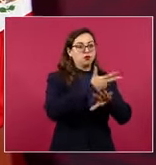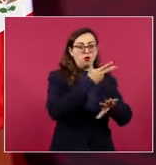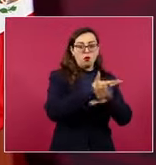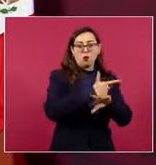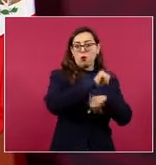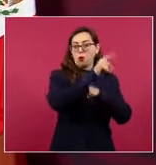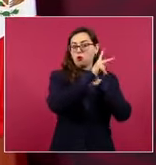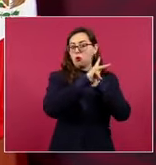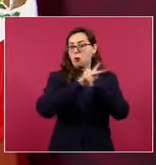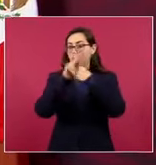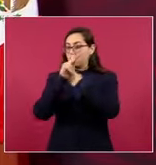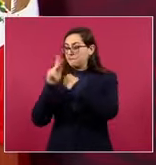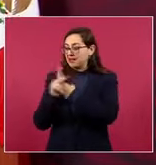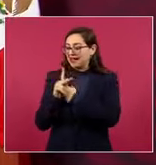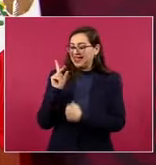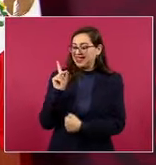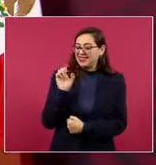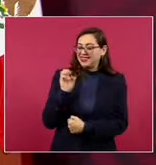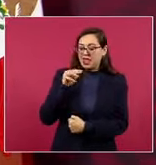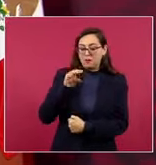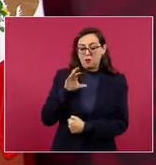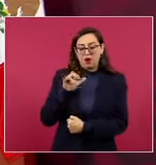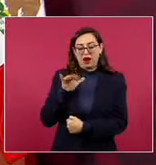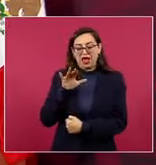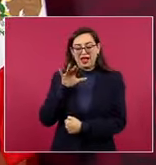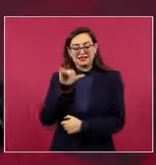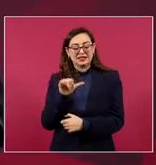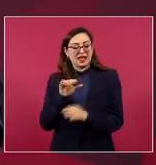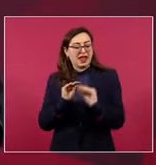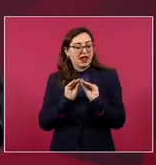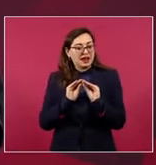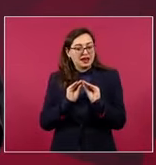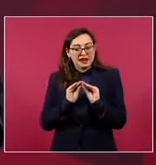una regla de oro de la democracia es la transparencia.